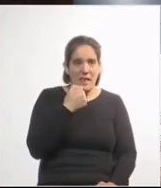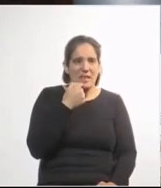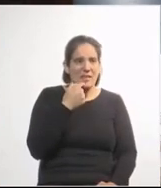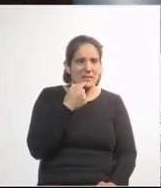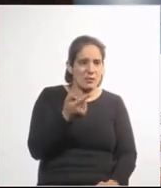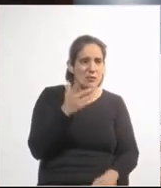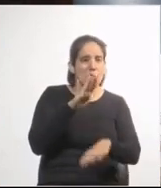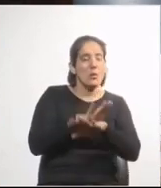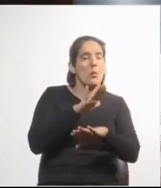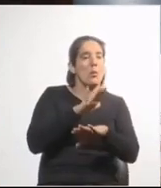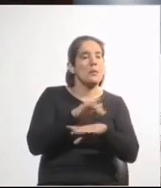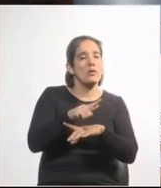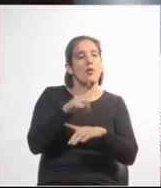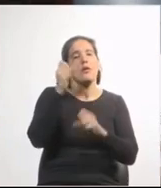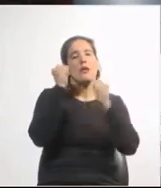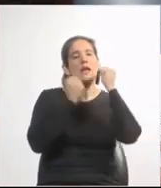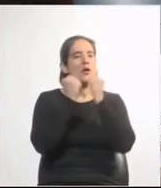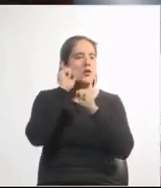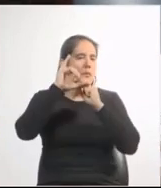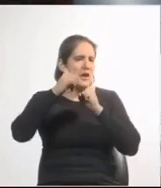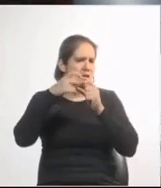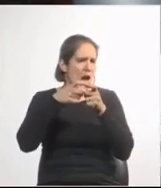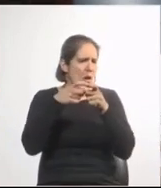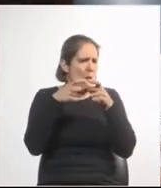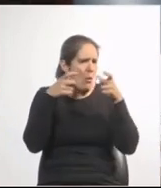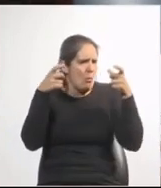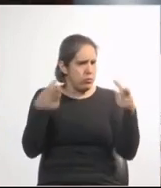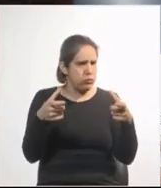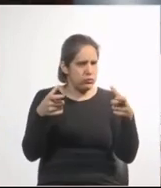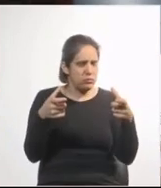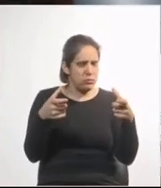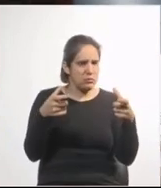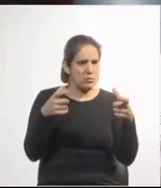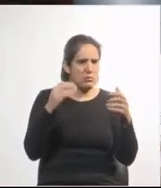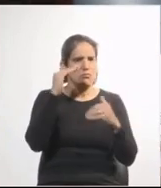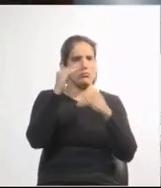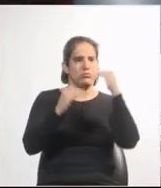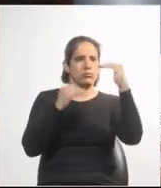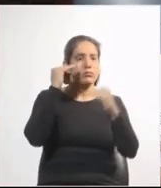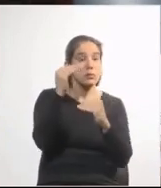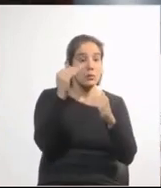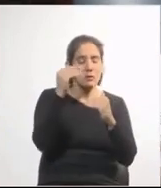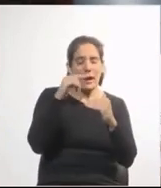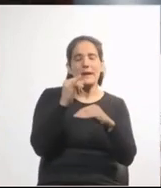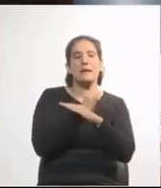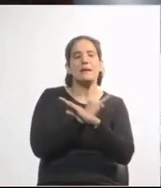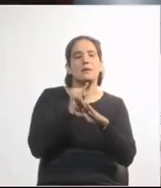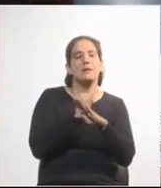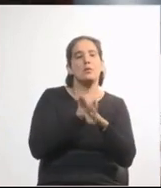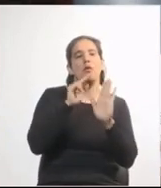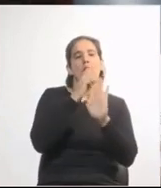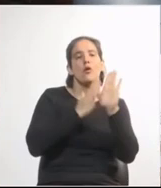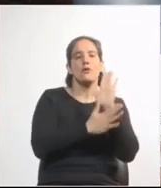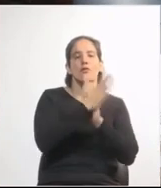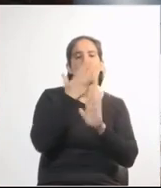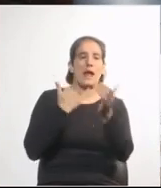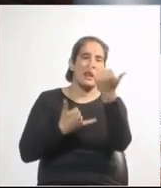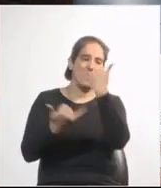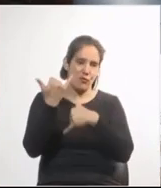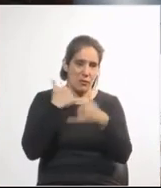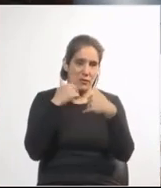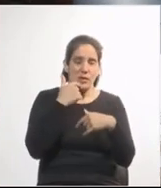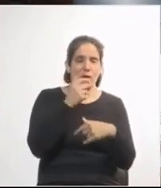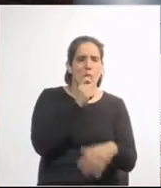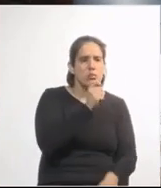en un momento donde ya la economía había tenido una fuerte recuperación, el Instituto Nacional de Estadística realizó